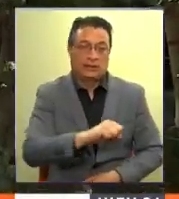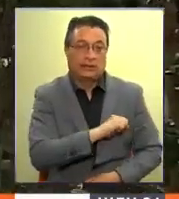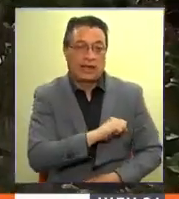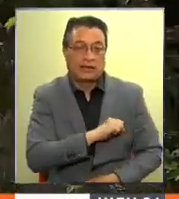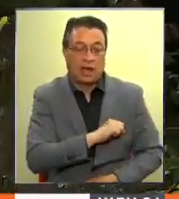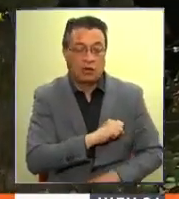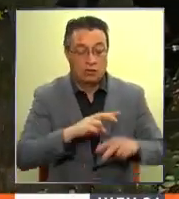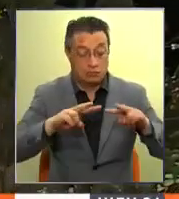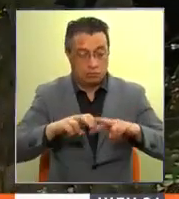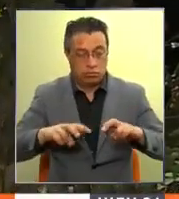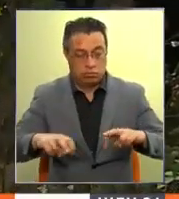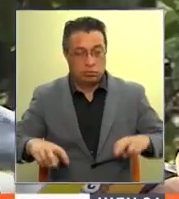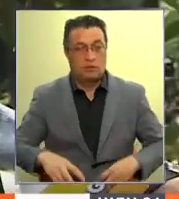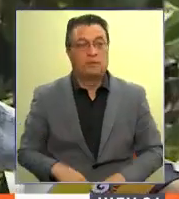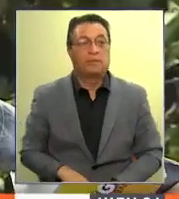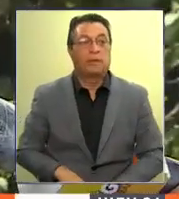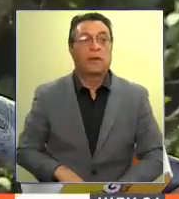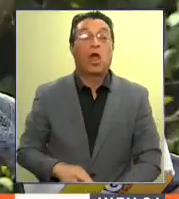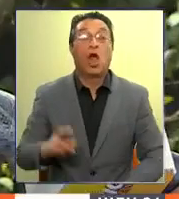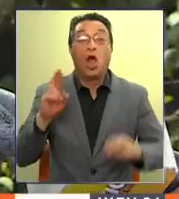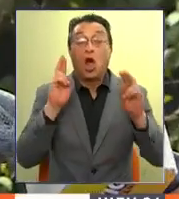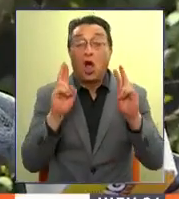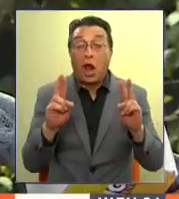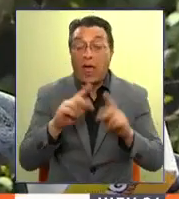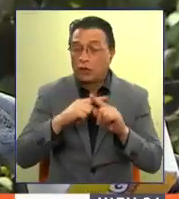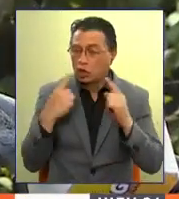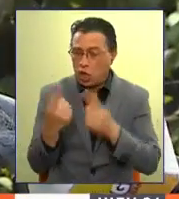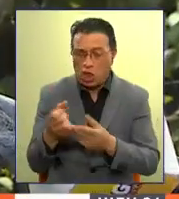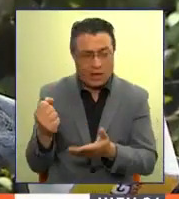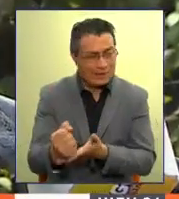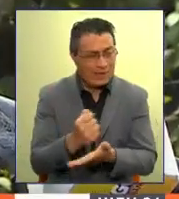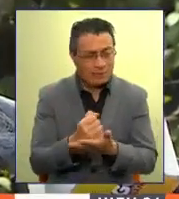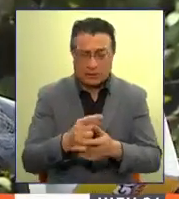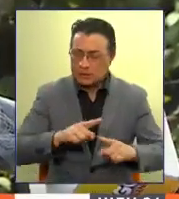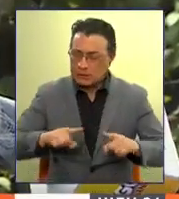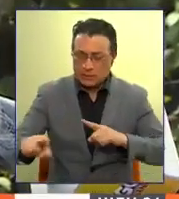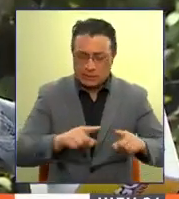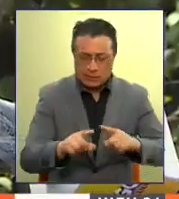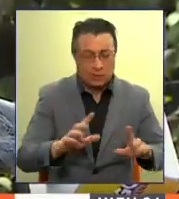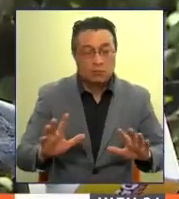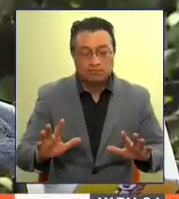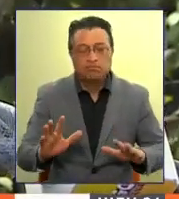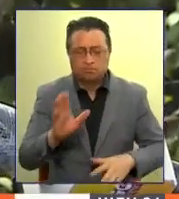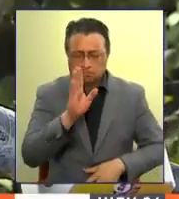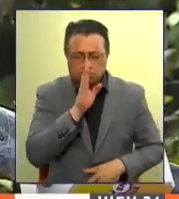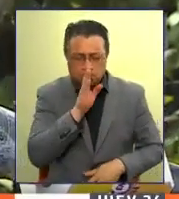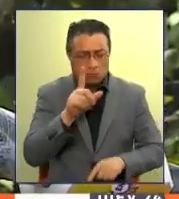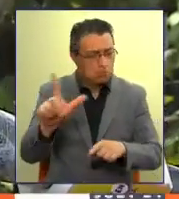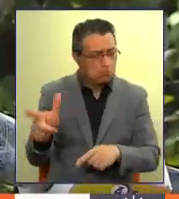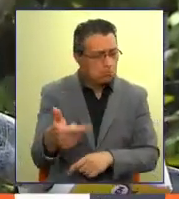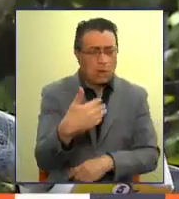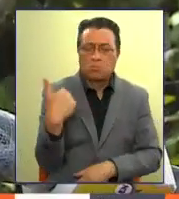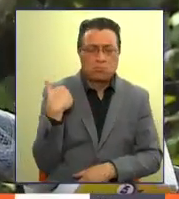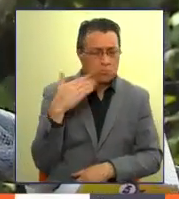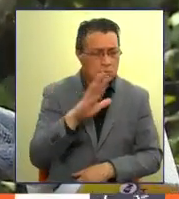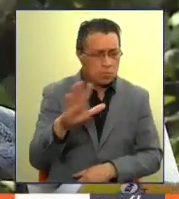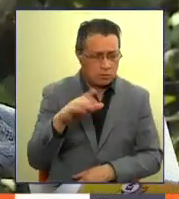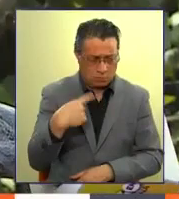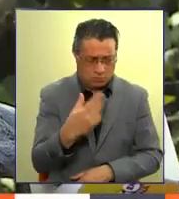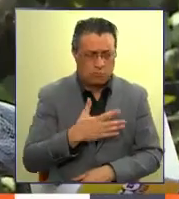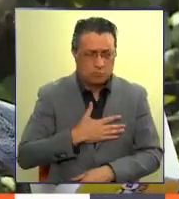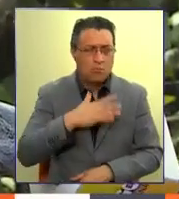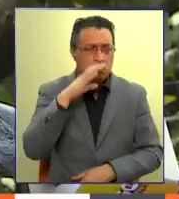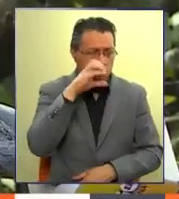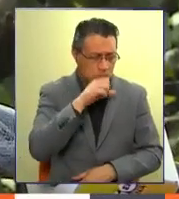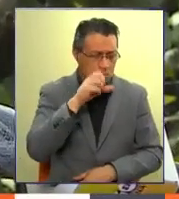las pericias. Que ojalá que todos los trámites que tengan que hacer lo hagan, aunque se demoren, por último se demoren, pero que